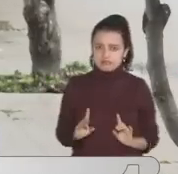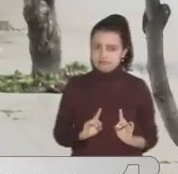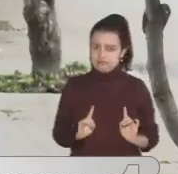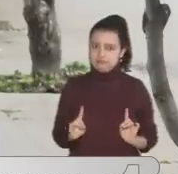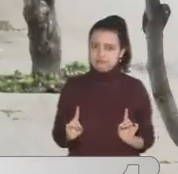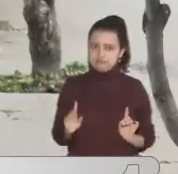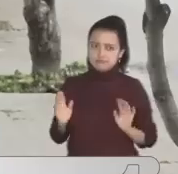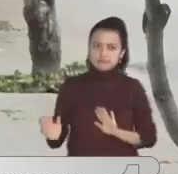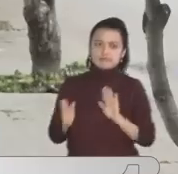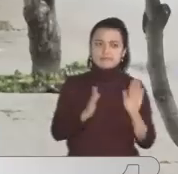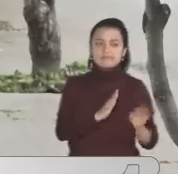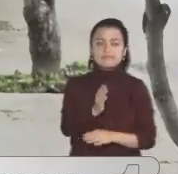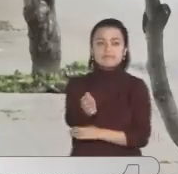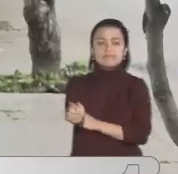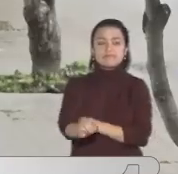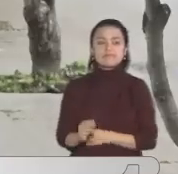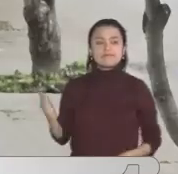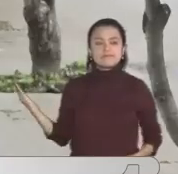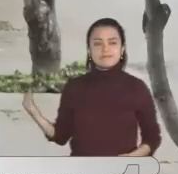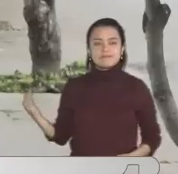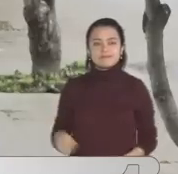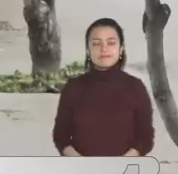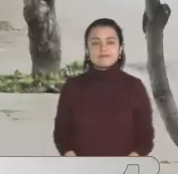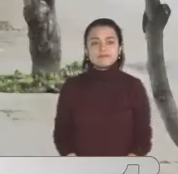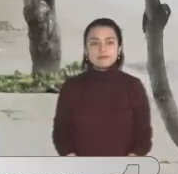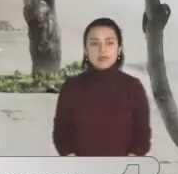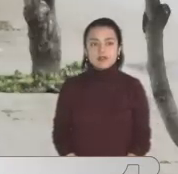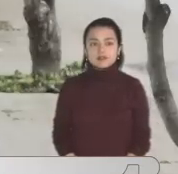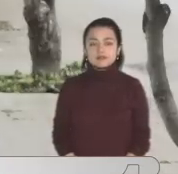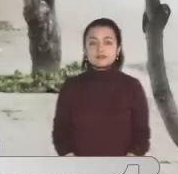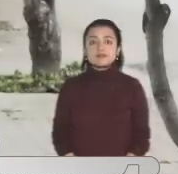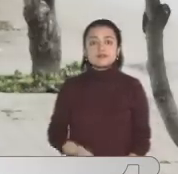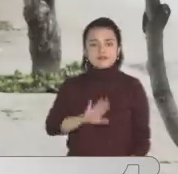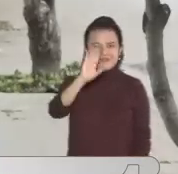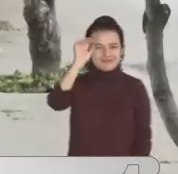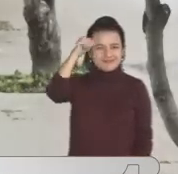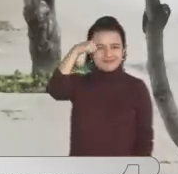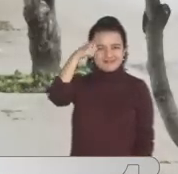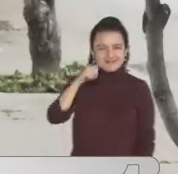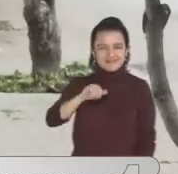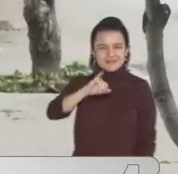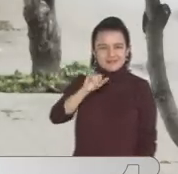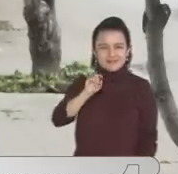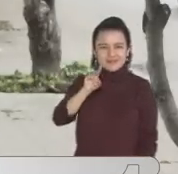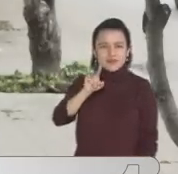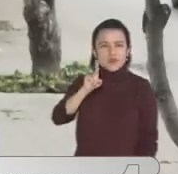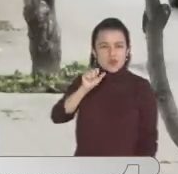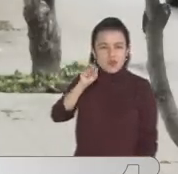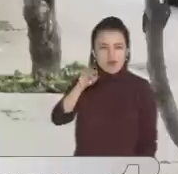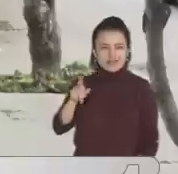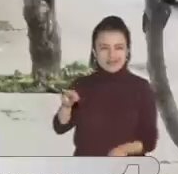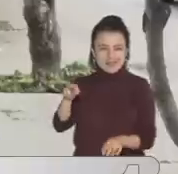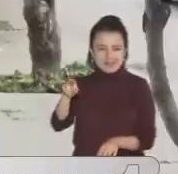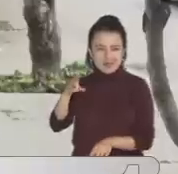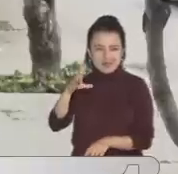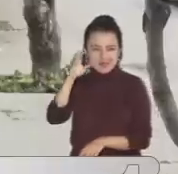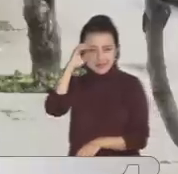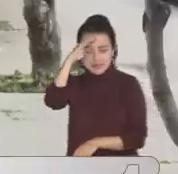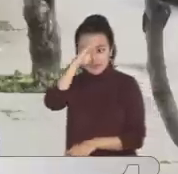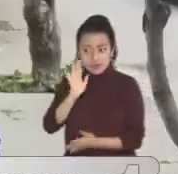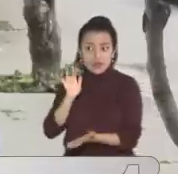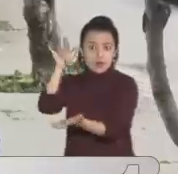sucedió cuando se conoció que en su momento Juan Fernando Petro, hermano del candidato presidencial del Pacto Histórico, y la electa senadora Piedad Córdoba